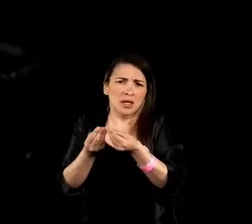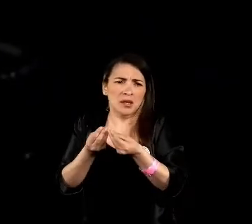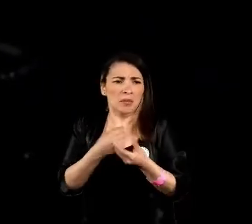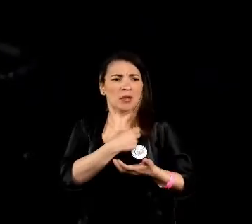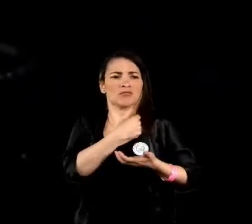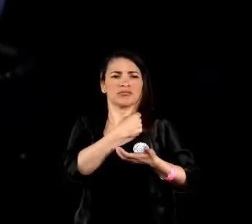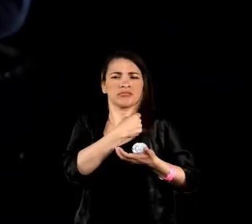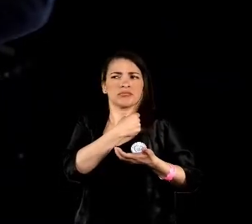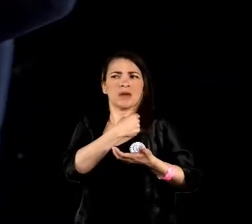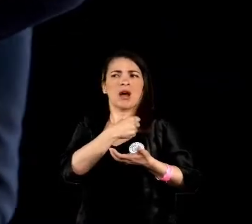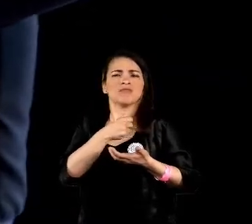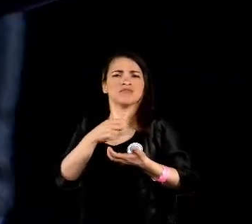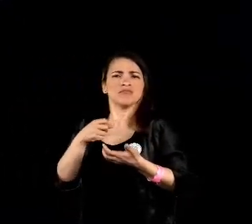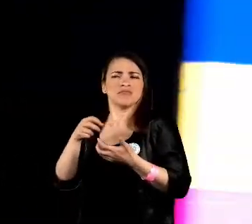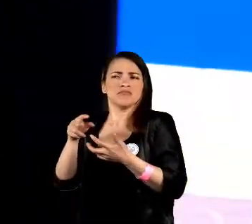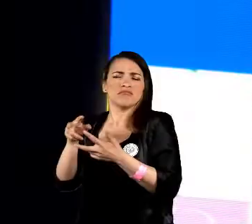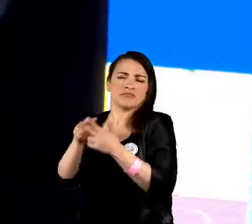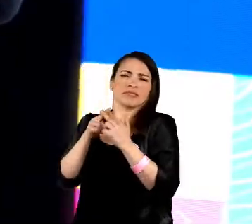financiamiento para hacerlo